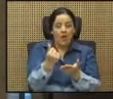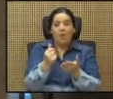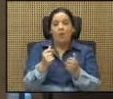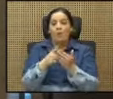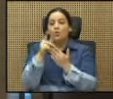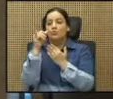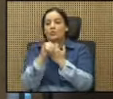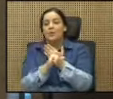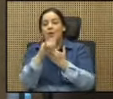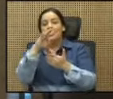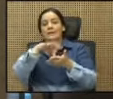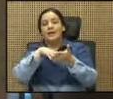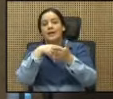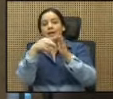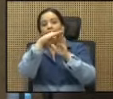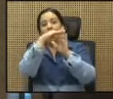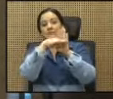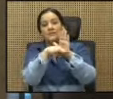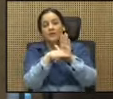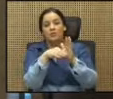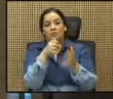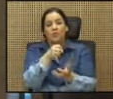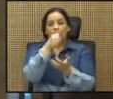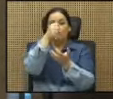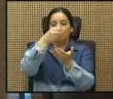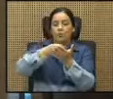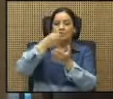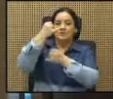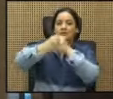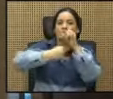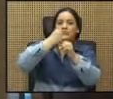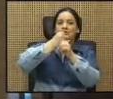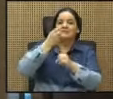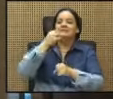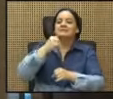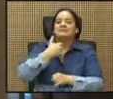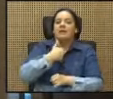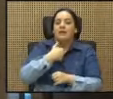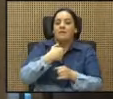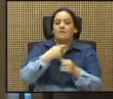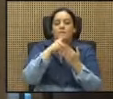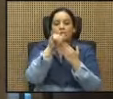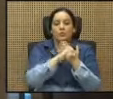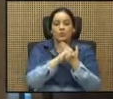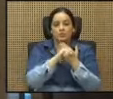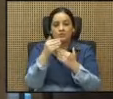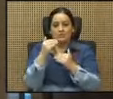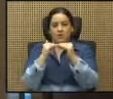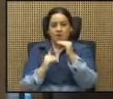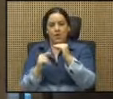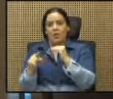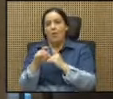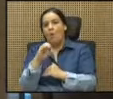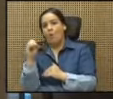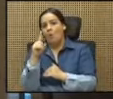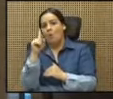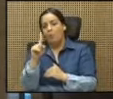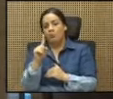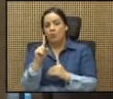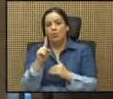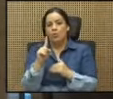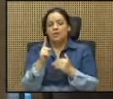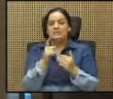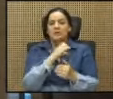Monetario Internacional, si hay proyectos que se superponen o más bien uno se condiciona con otro.